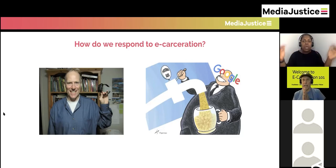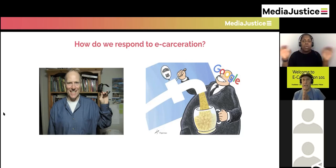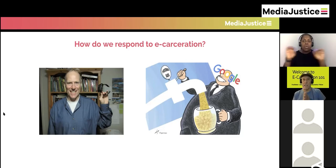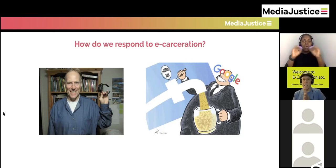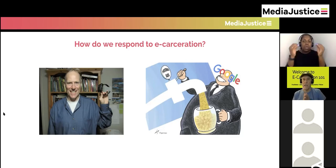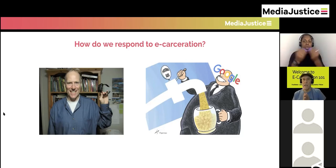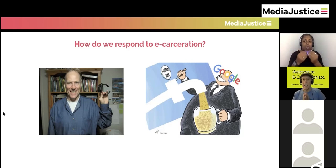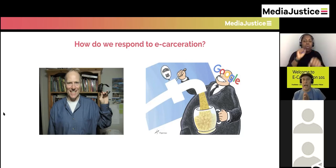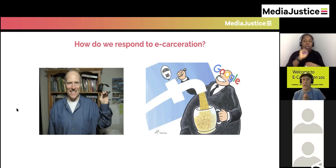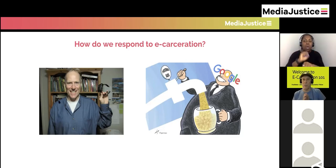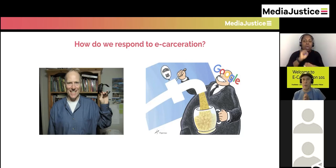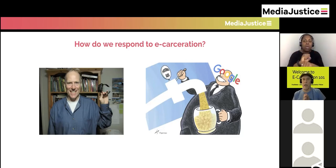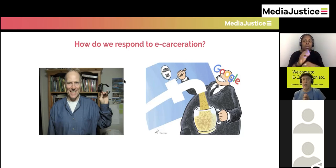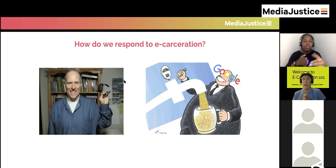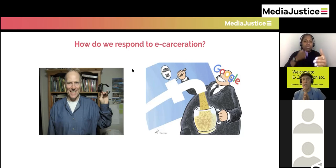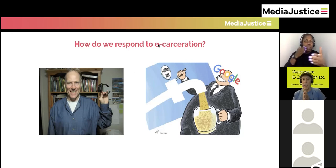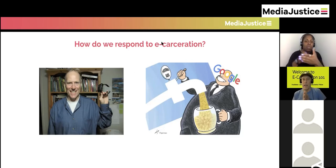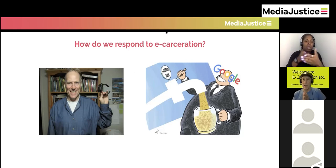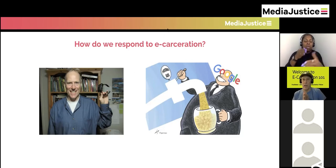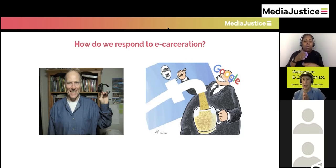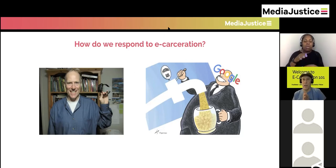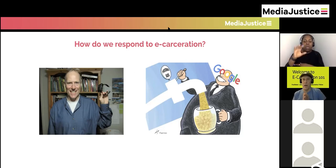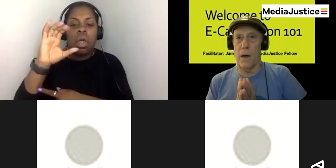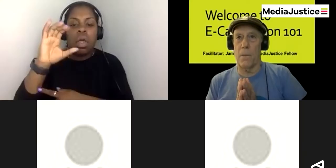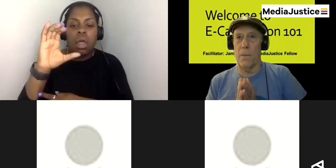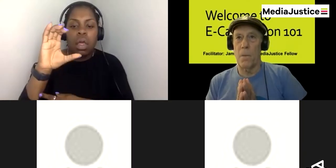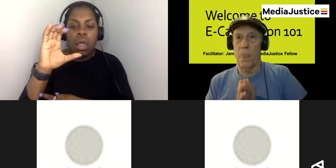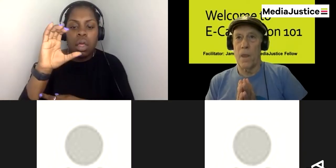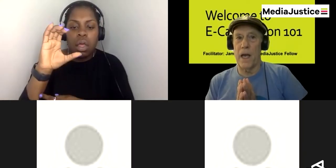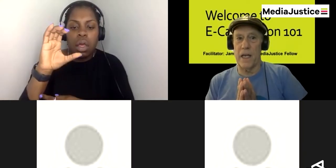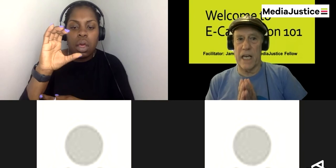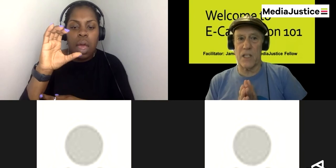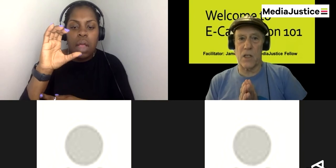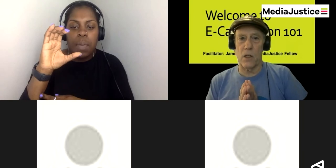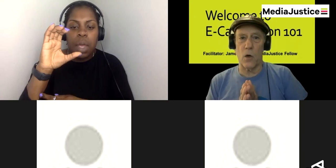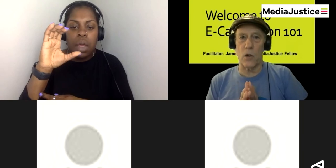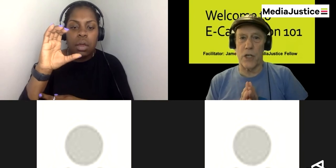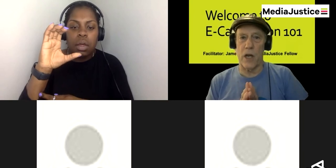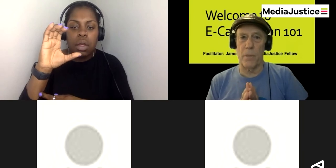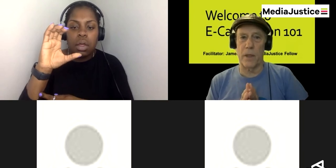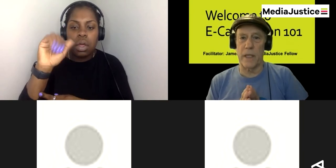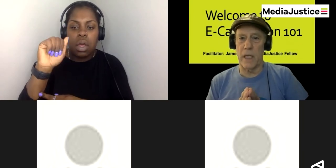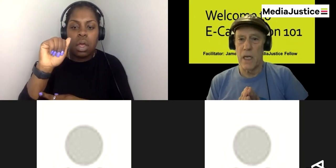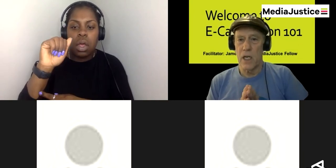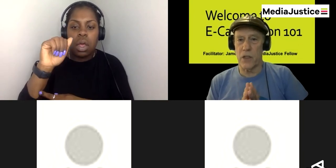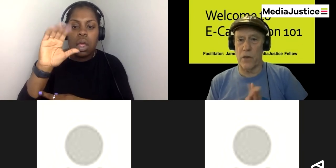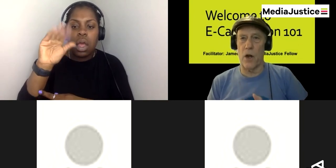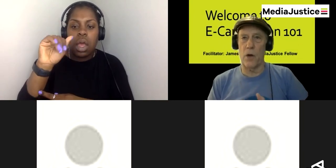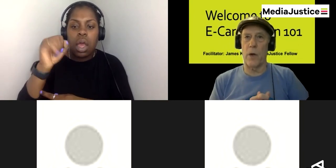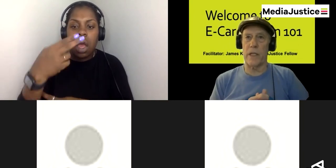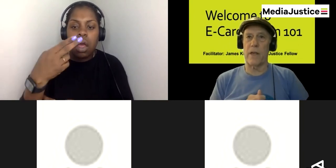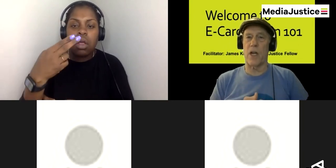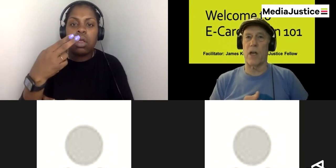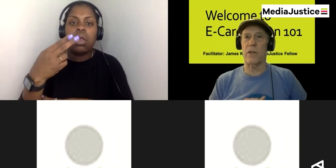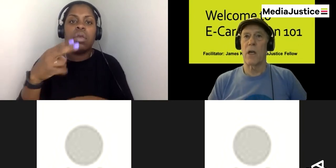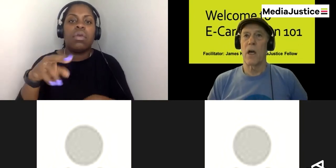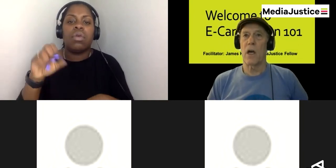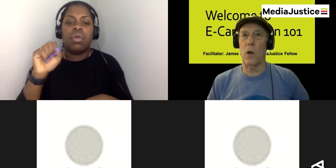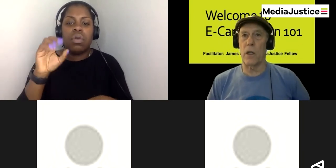por varias organizaciones trabajando en contra de la fianza con efectivo y con